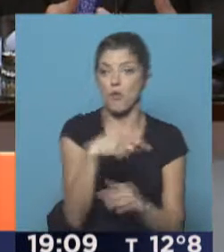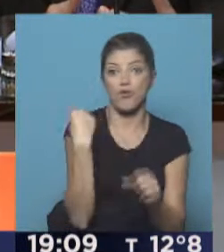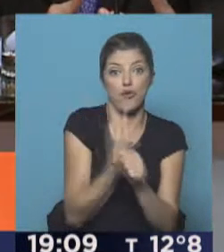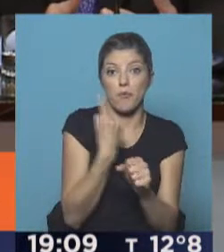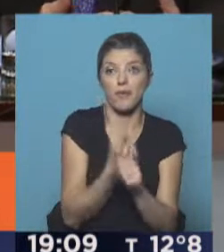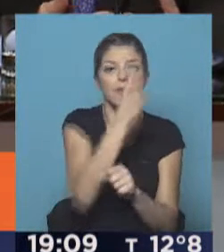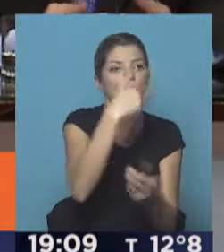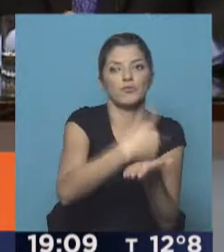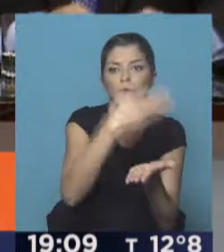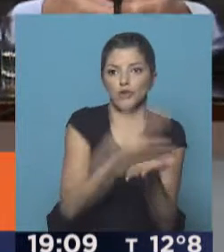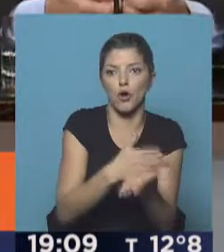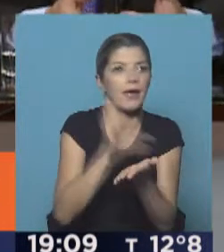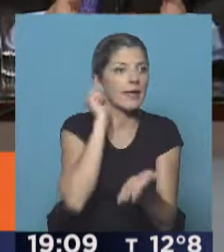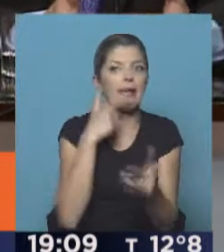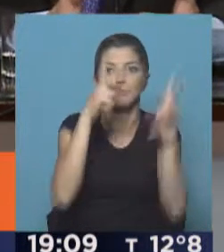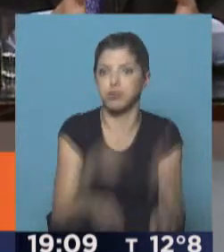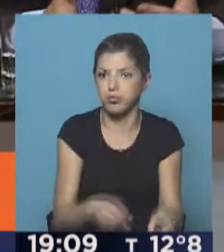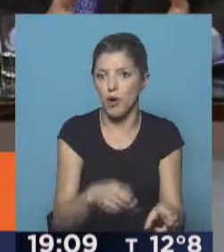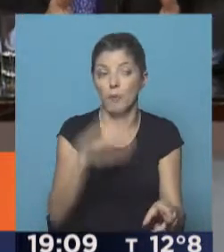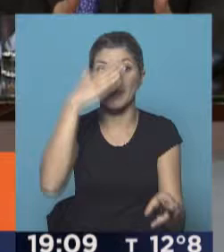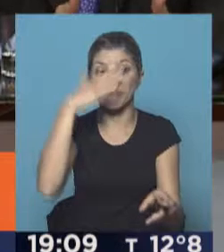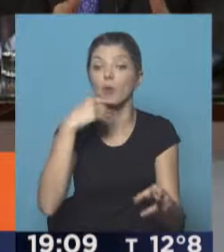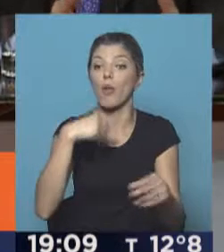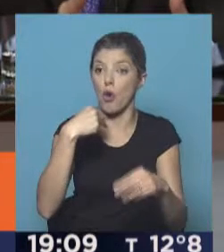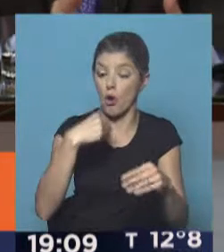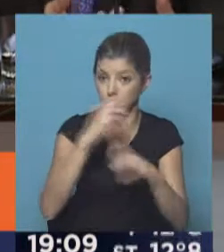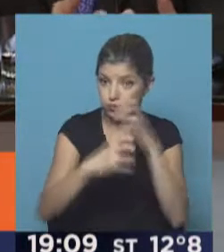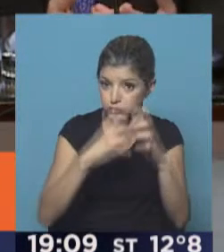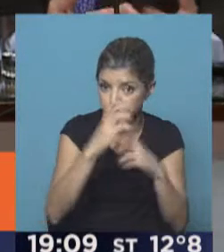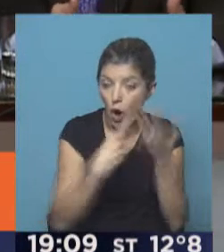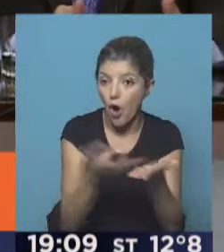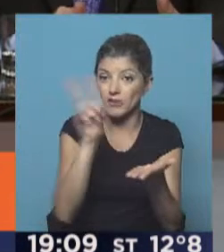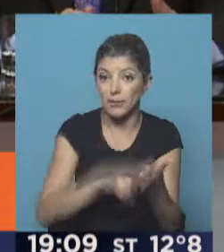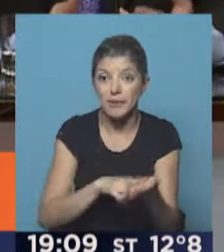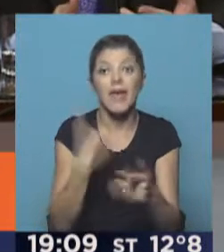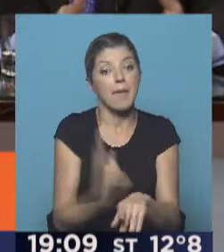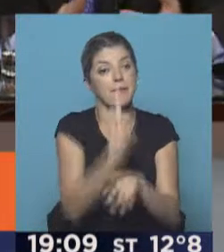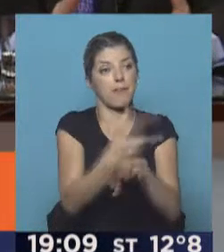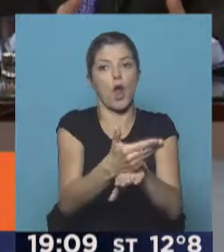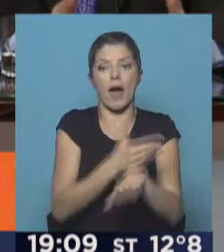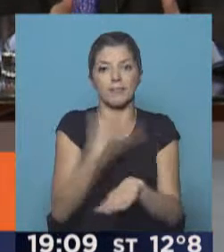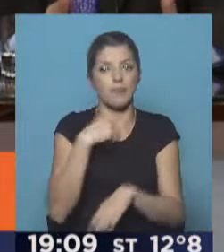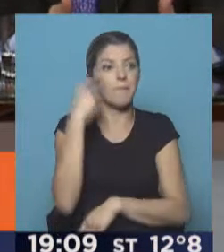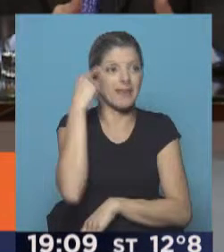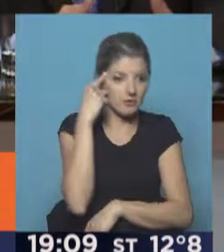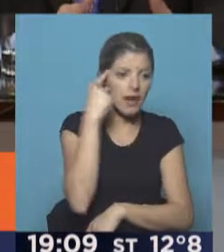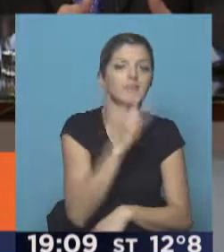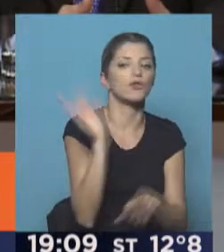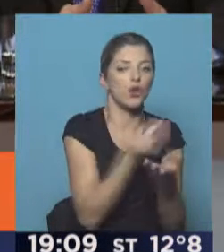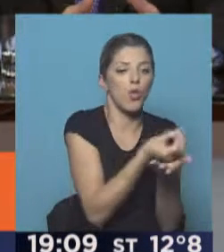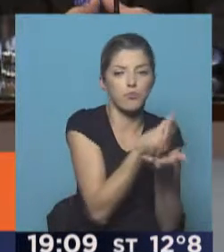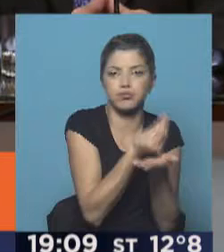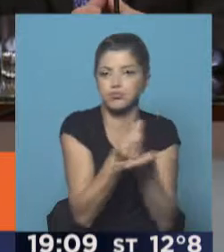sector residencial le corte el gas, porque cuando lo da de vuelta tiene que estar asegurándose que los equipos tengan el piloto encendido y evitar situaciones